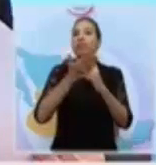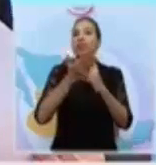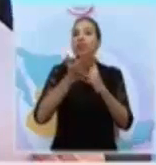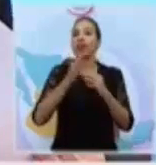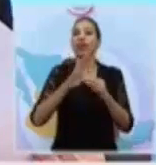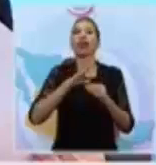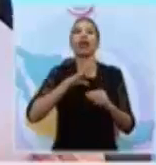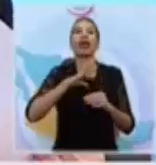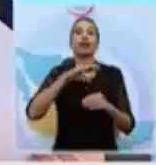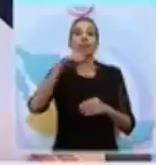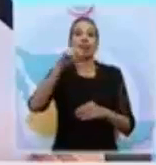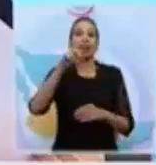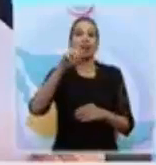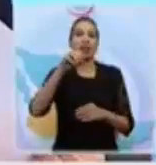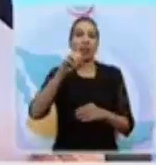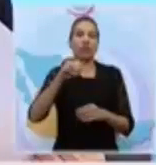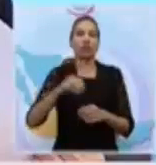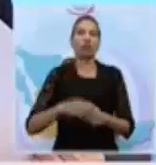es